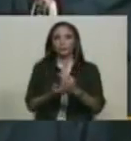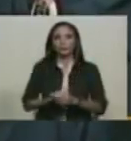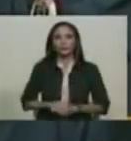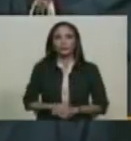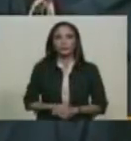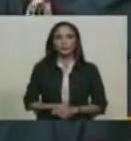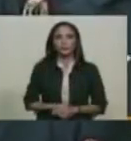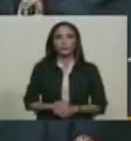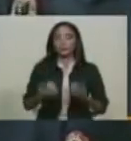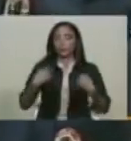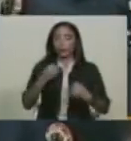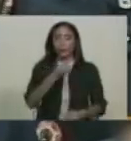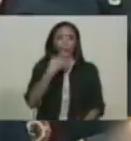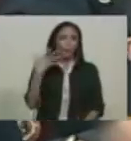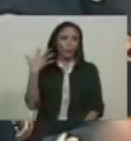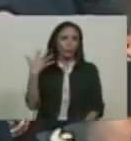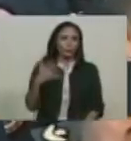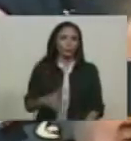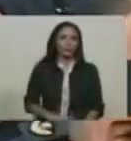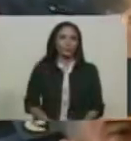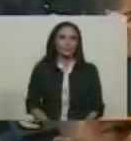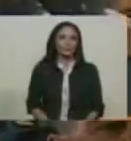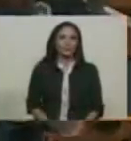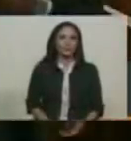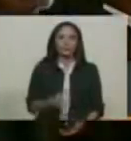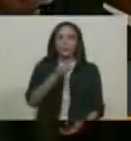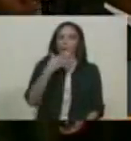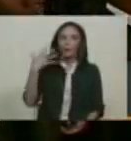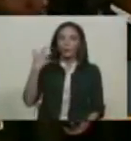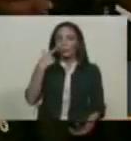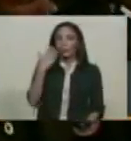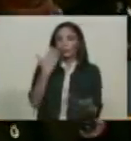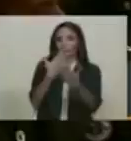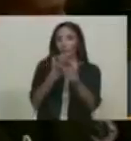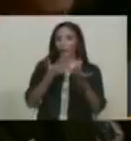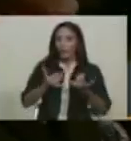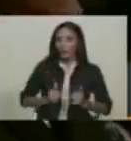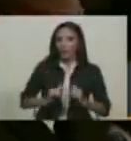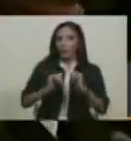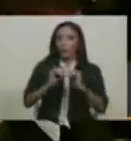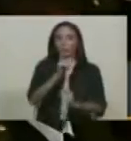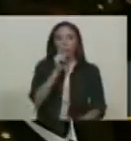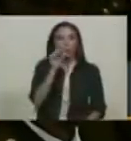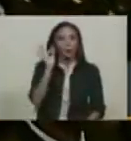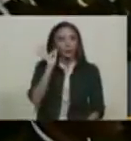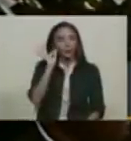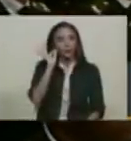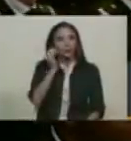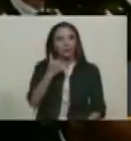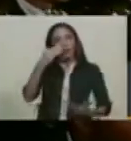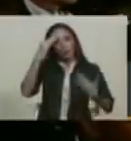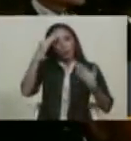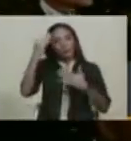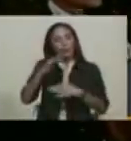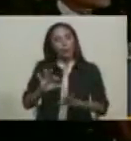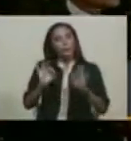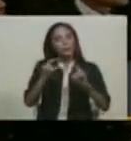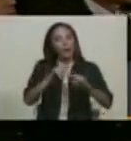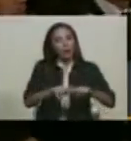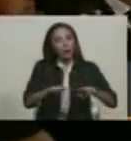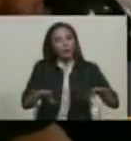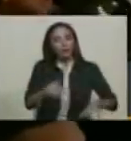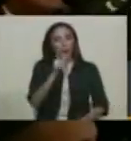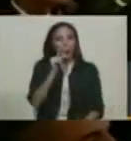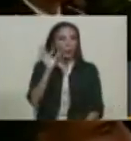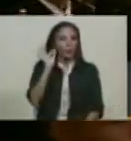de manera orgullosa, frente a sus hijos y sus hijas. Quiero saludar de manera muy especial a los niños y a las